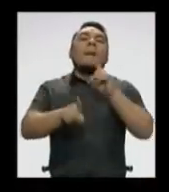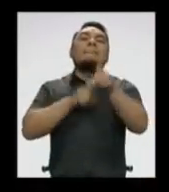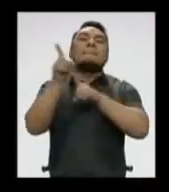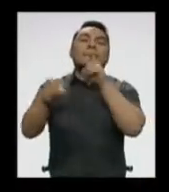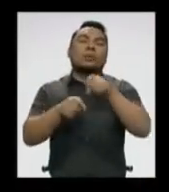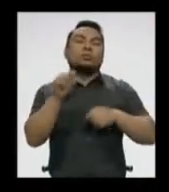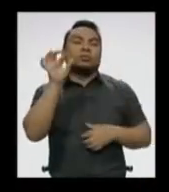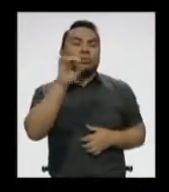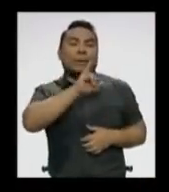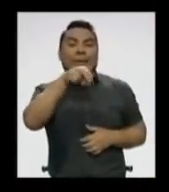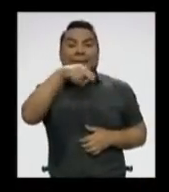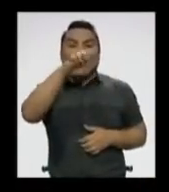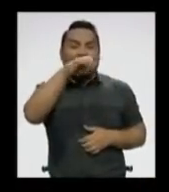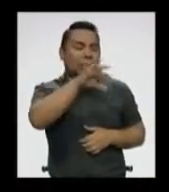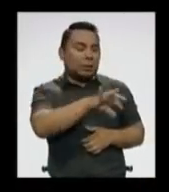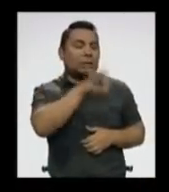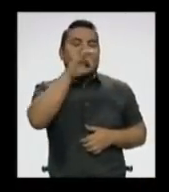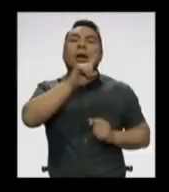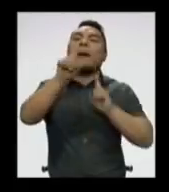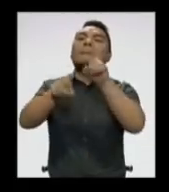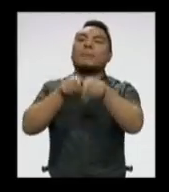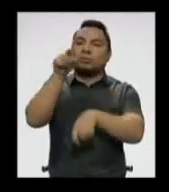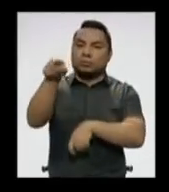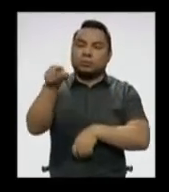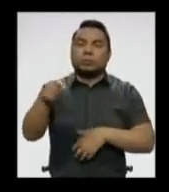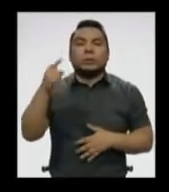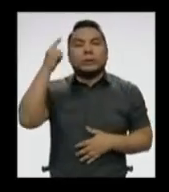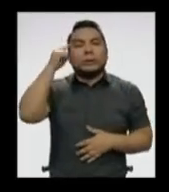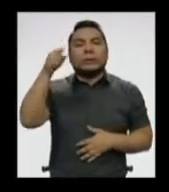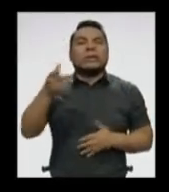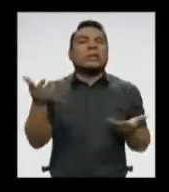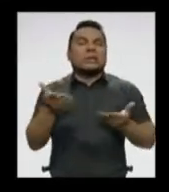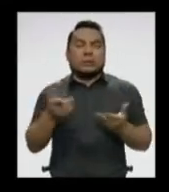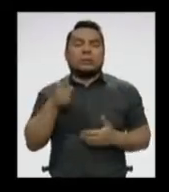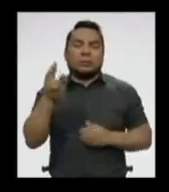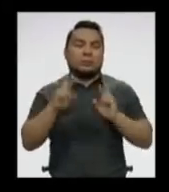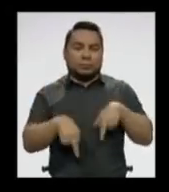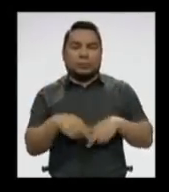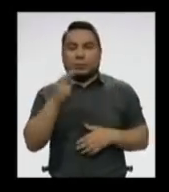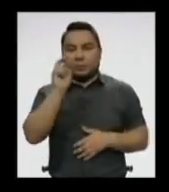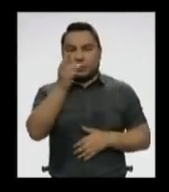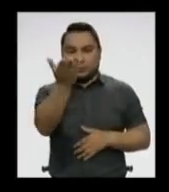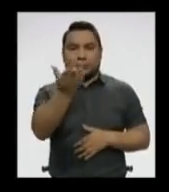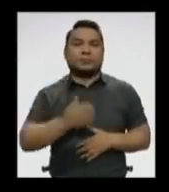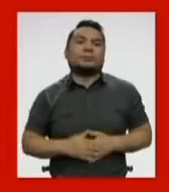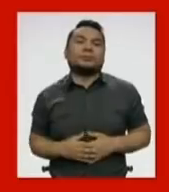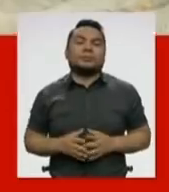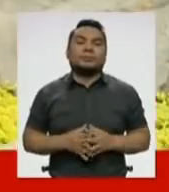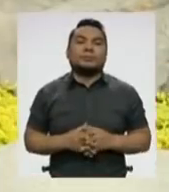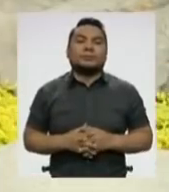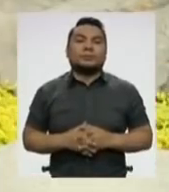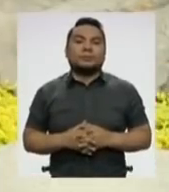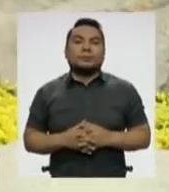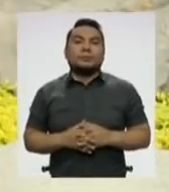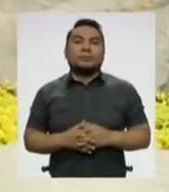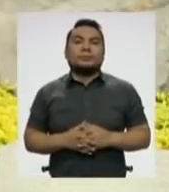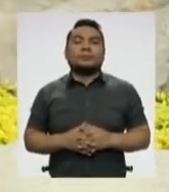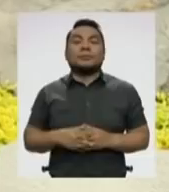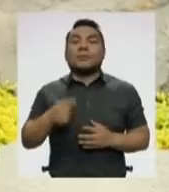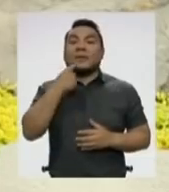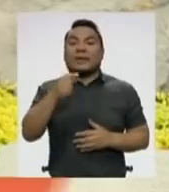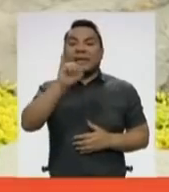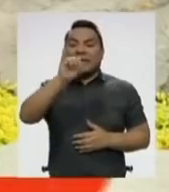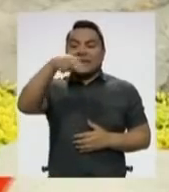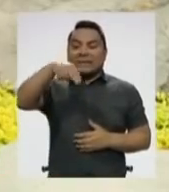la pregunta ciudadana que corresponde a esta parte del debate. Adelante. Según el